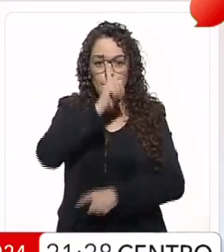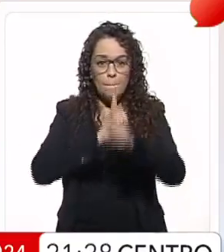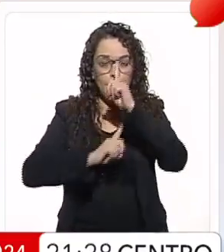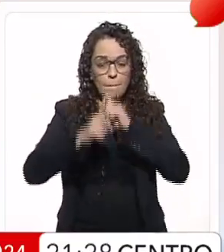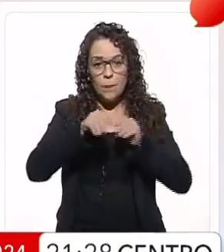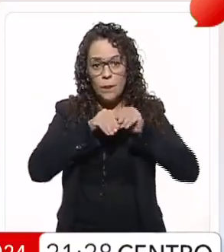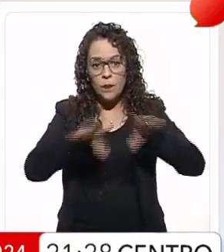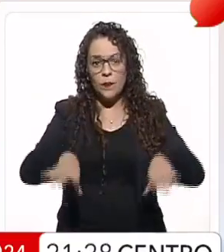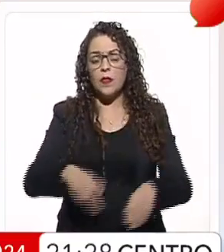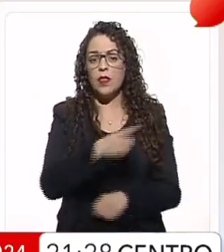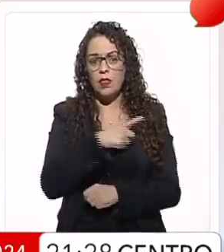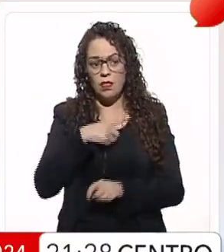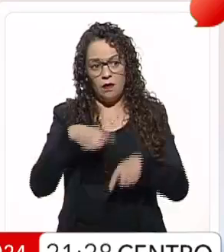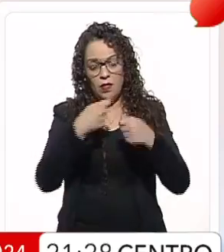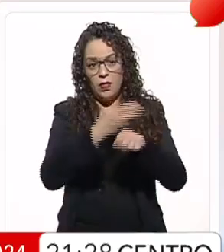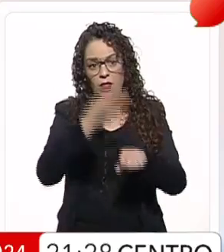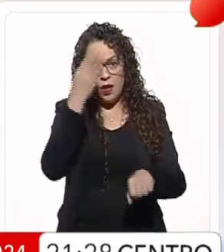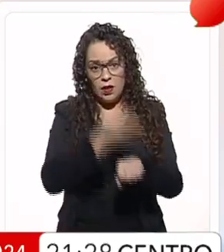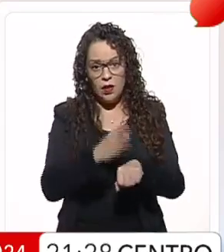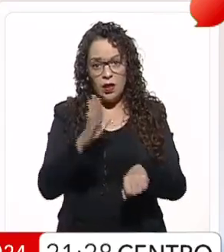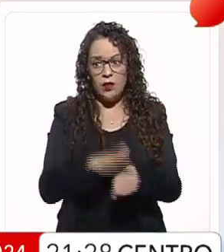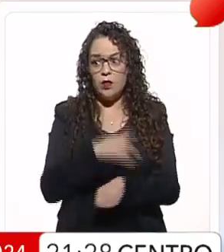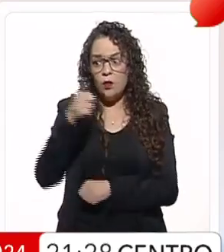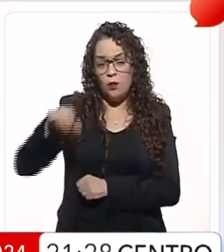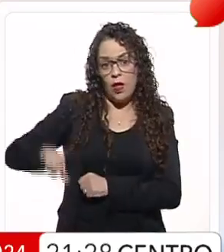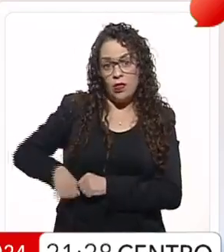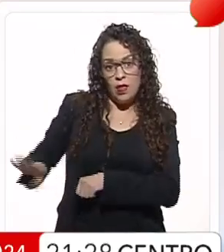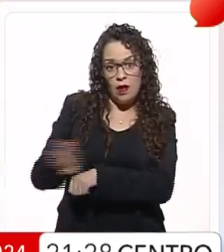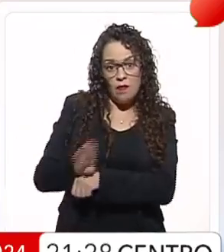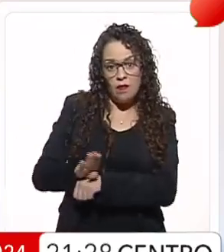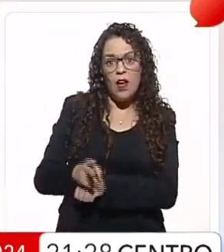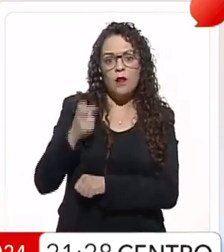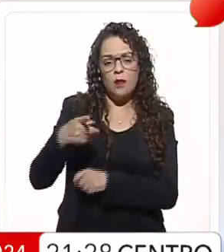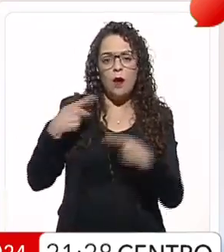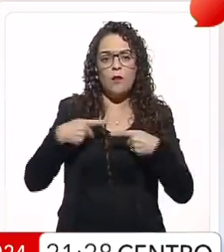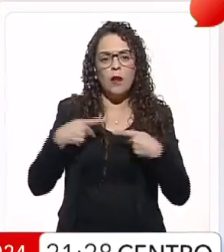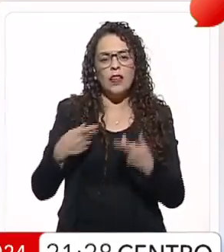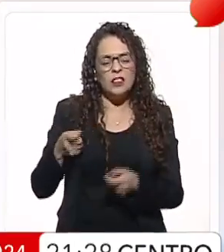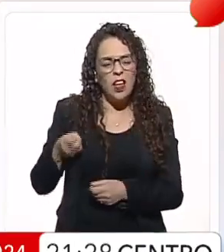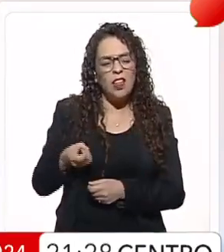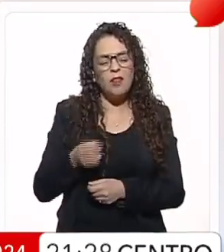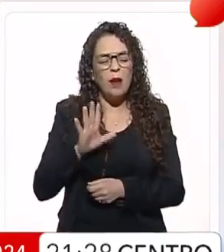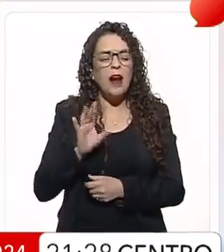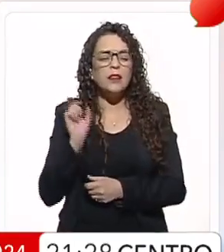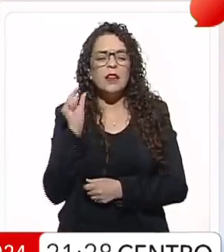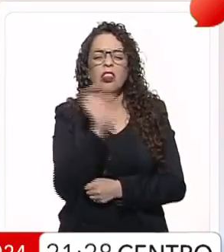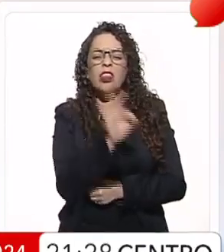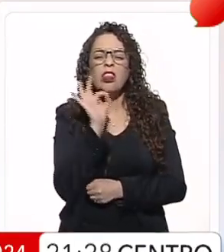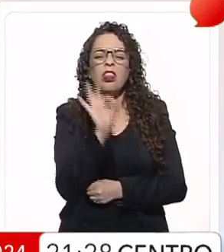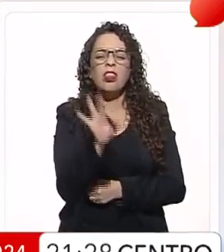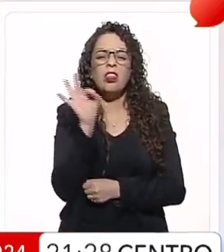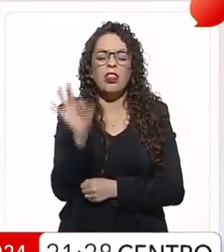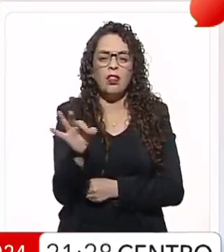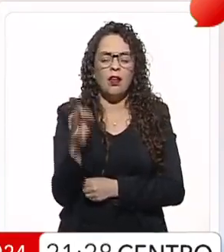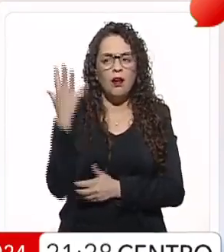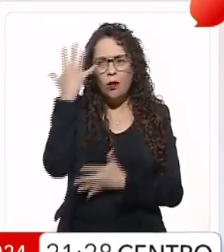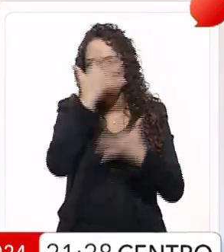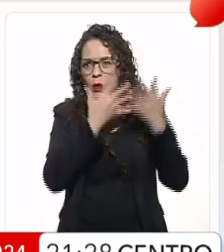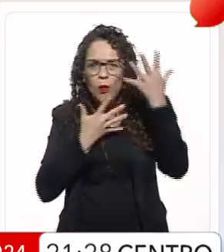que, para apuntalar intereses, generan caos, confusión, odio y han logrado incluso hacer caer gobiernos. Esto